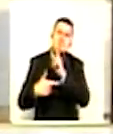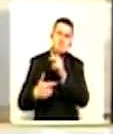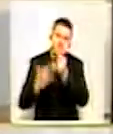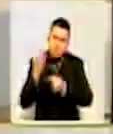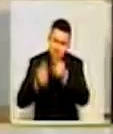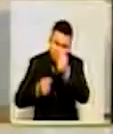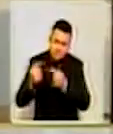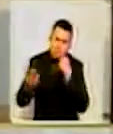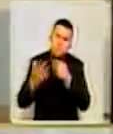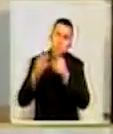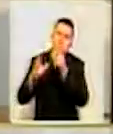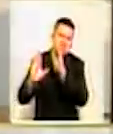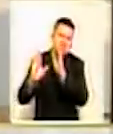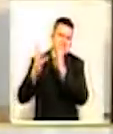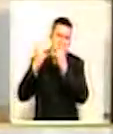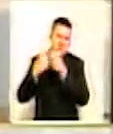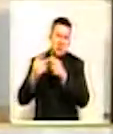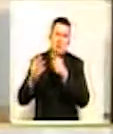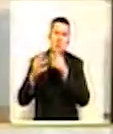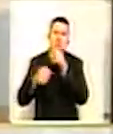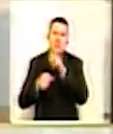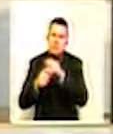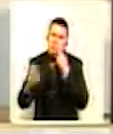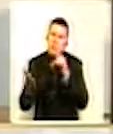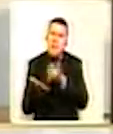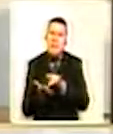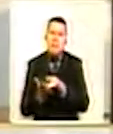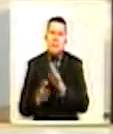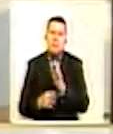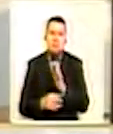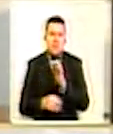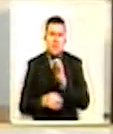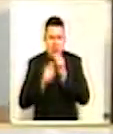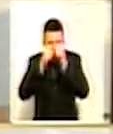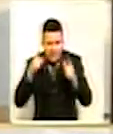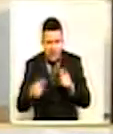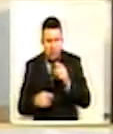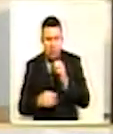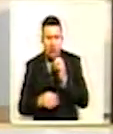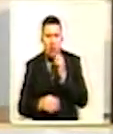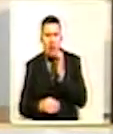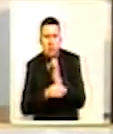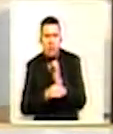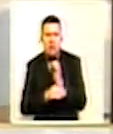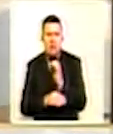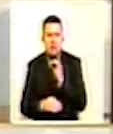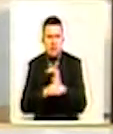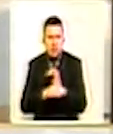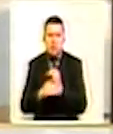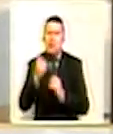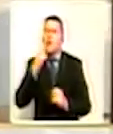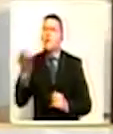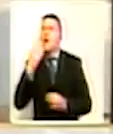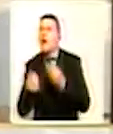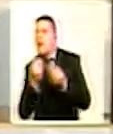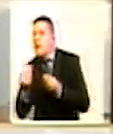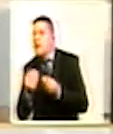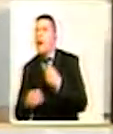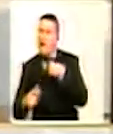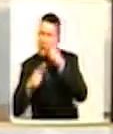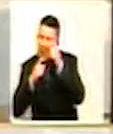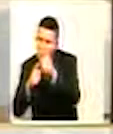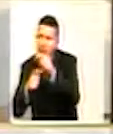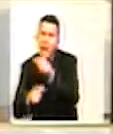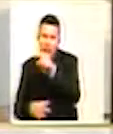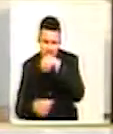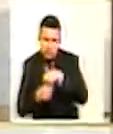cuentas transparentes y la promoción de la participación ciudadana y el control social sean elementos indispensables de